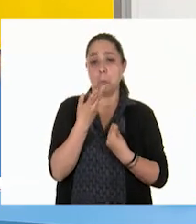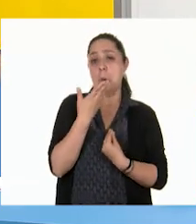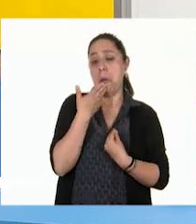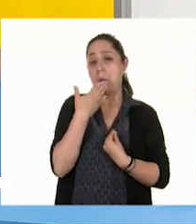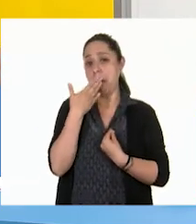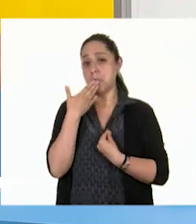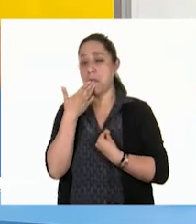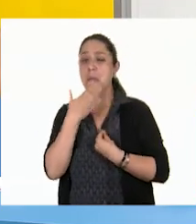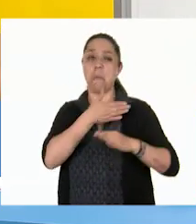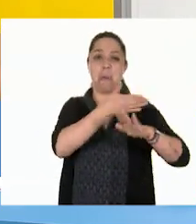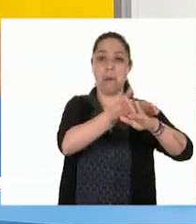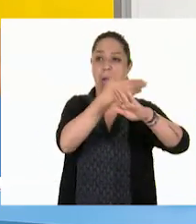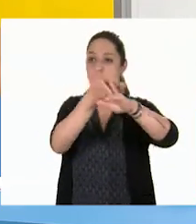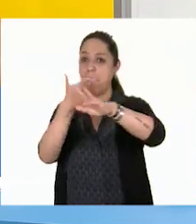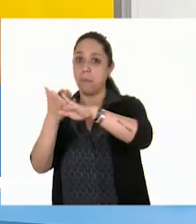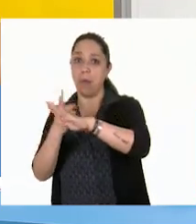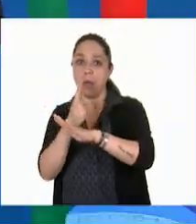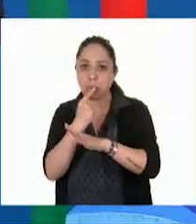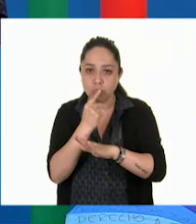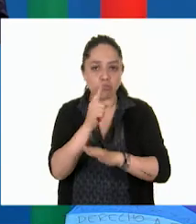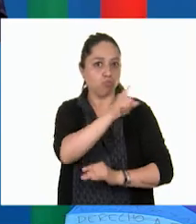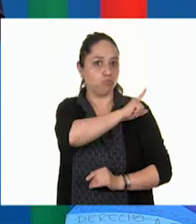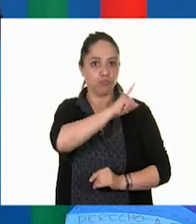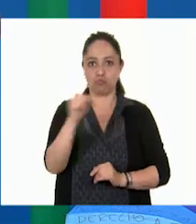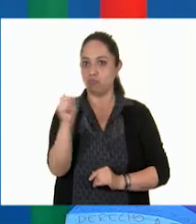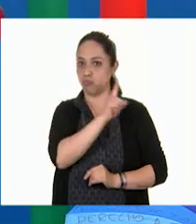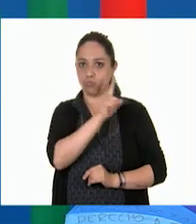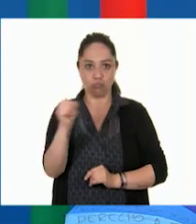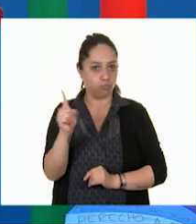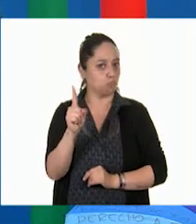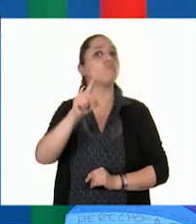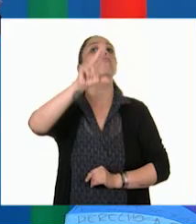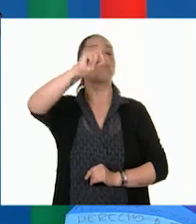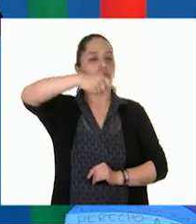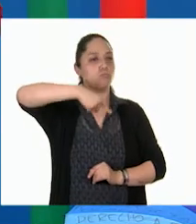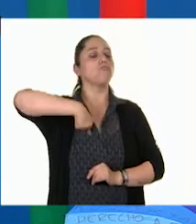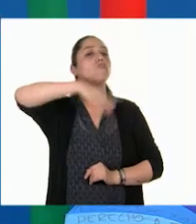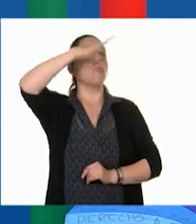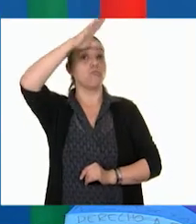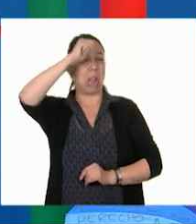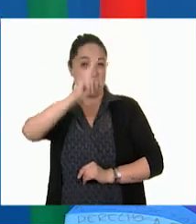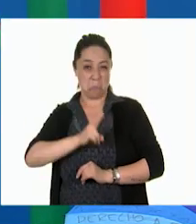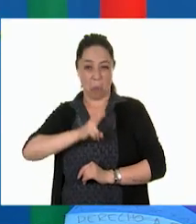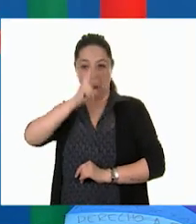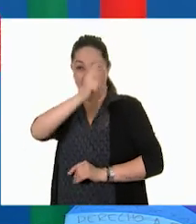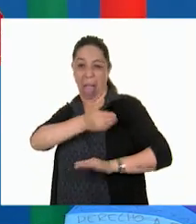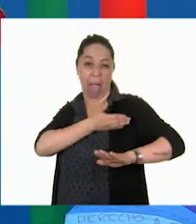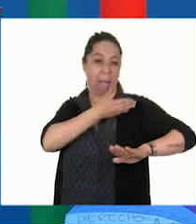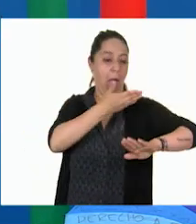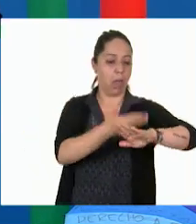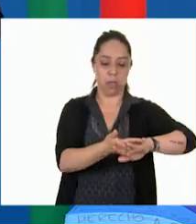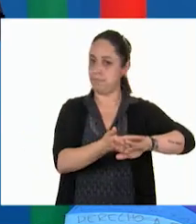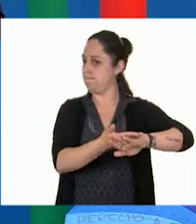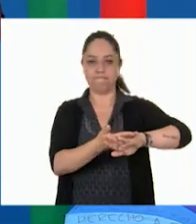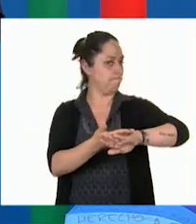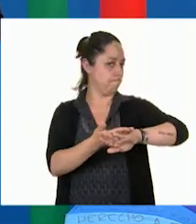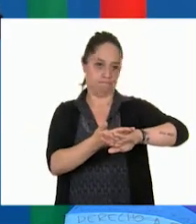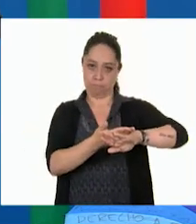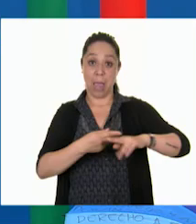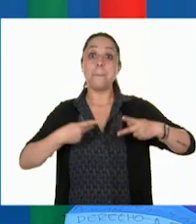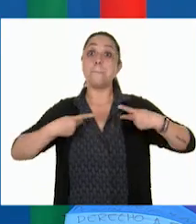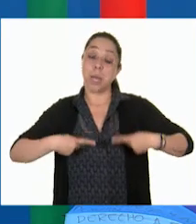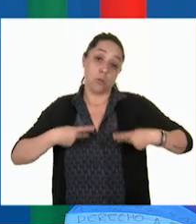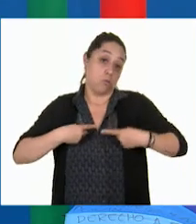hayan hecho bien en ser violentos. No, exactamente. La violencia no es el camino. Y las personas obtienen